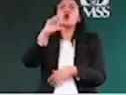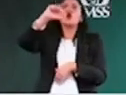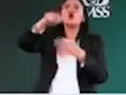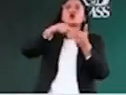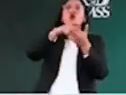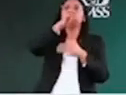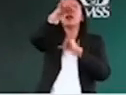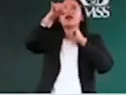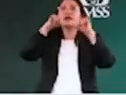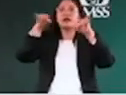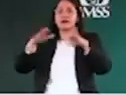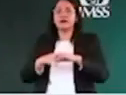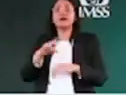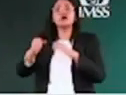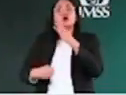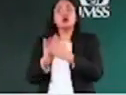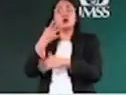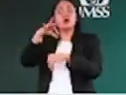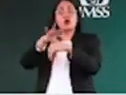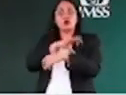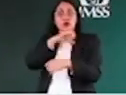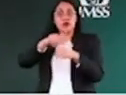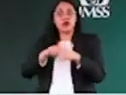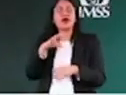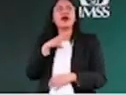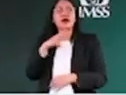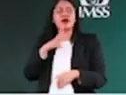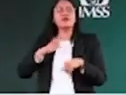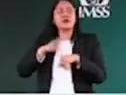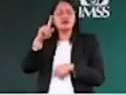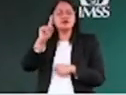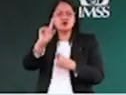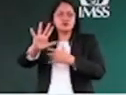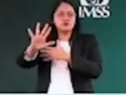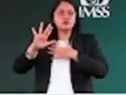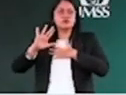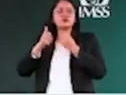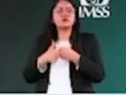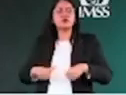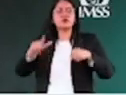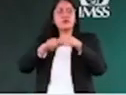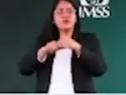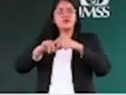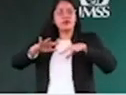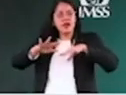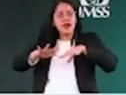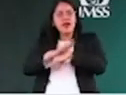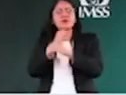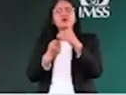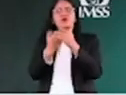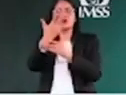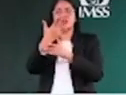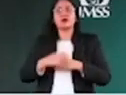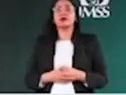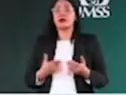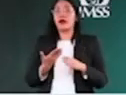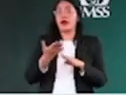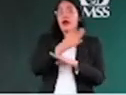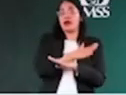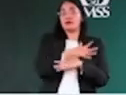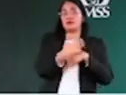nuevos médicos especialistas existe ya un compromiso social renovado. Pasaron por un